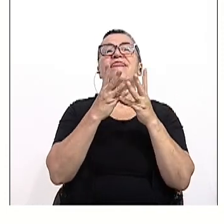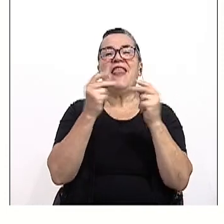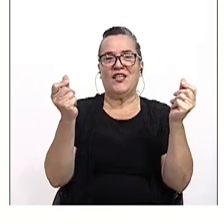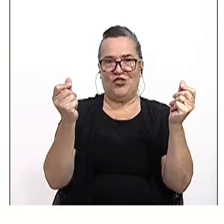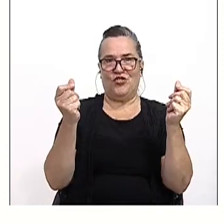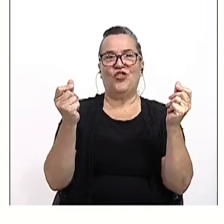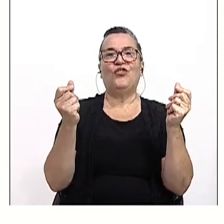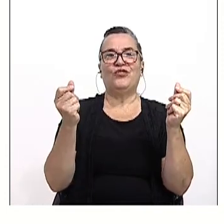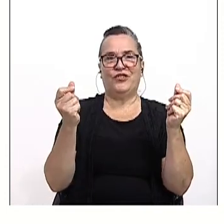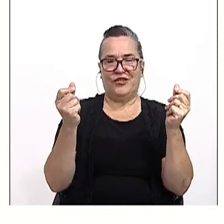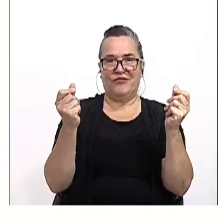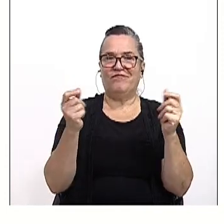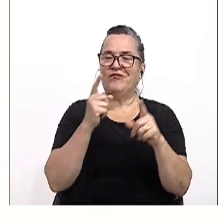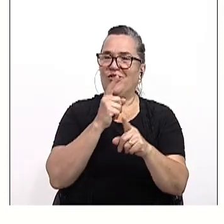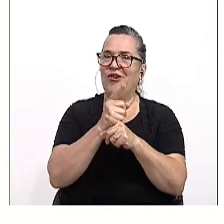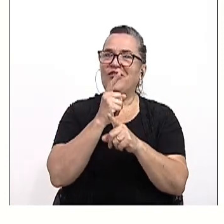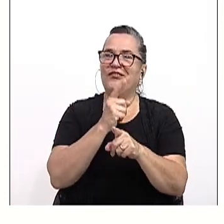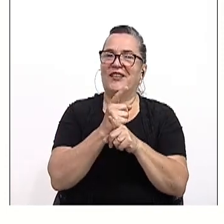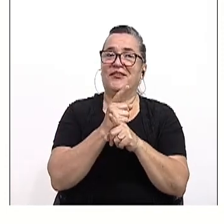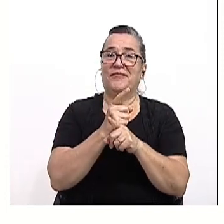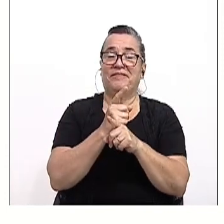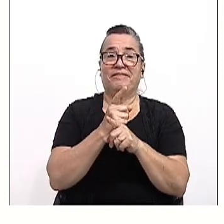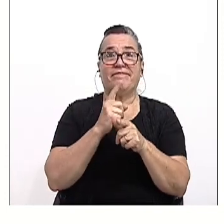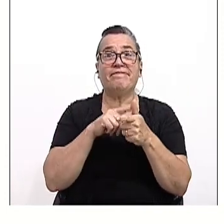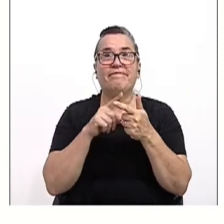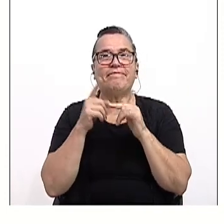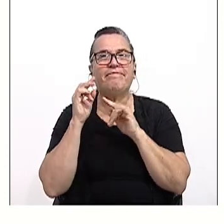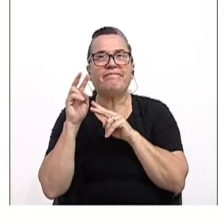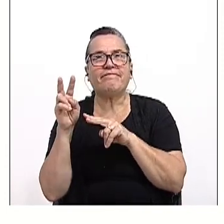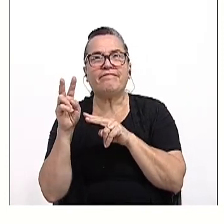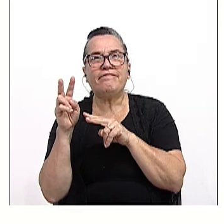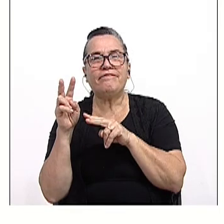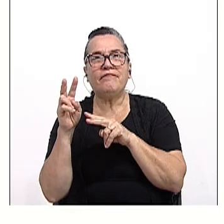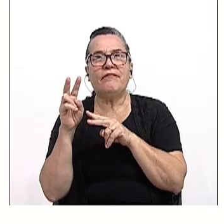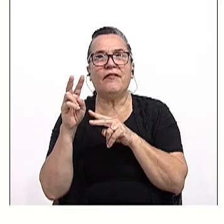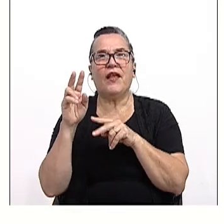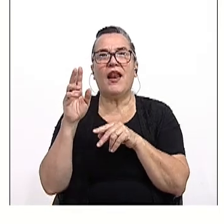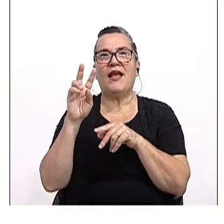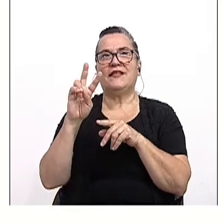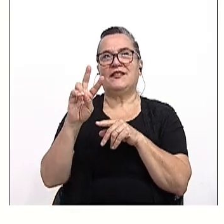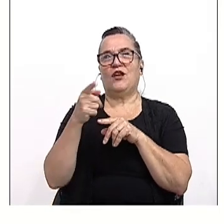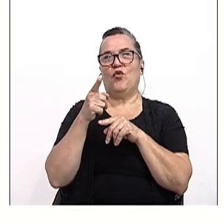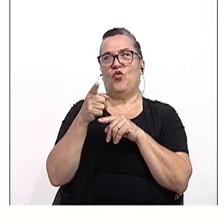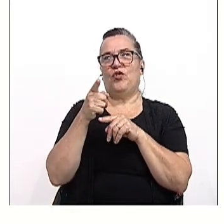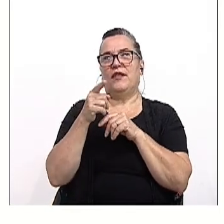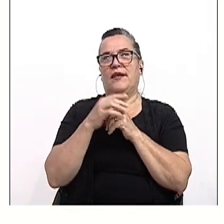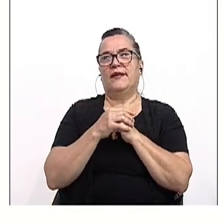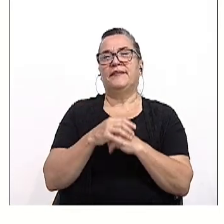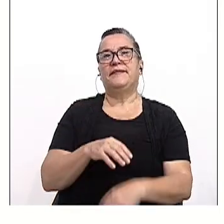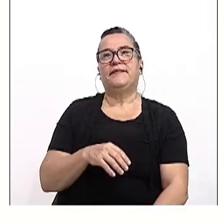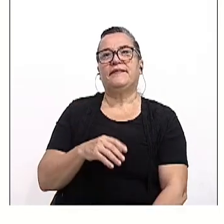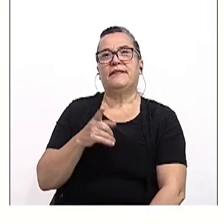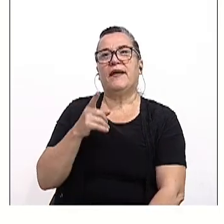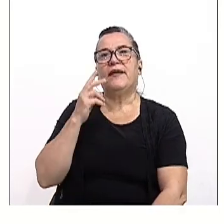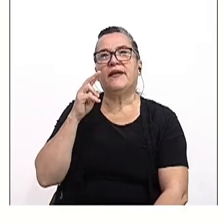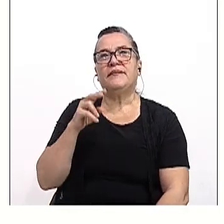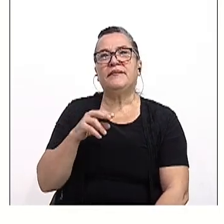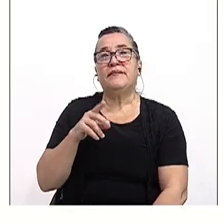ahí encontramos disolución. Ahora voy a darle vuelta a la segunda cartita de la línea de